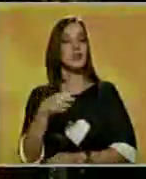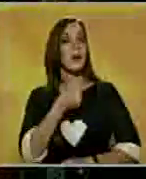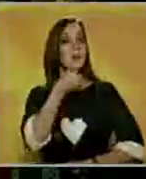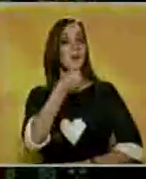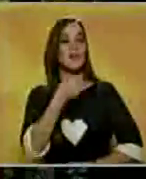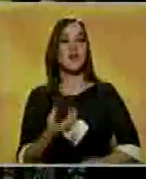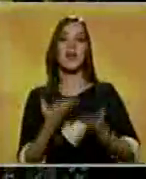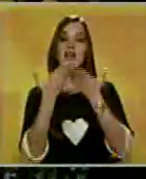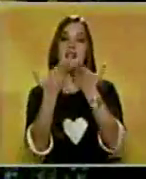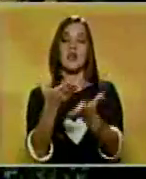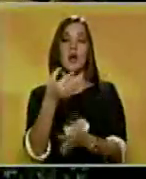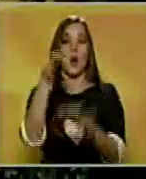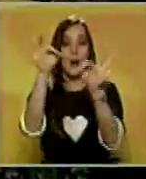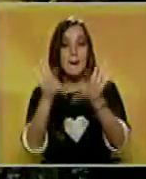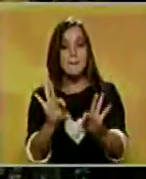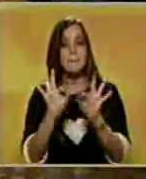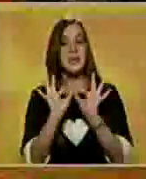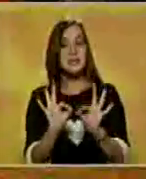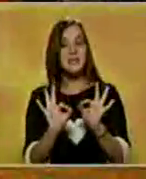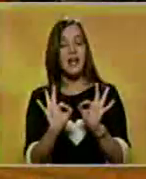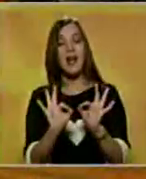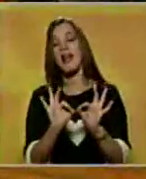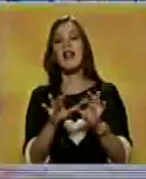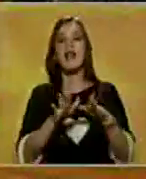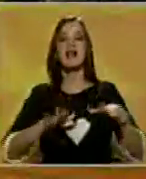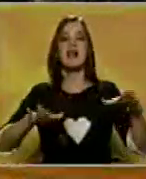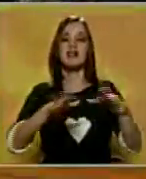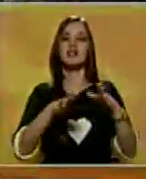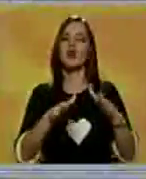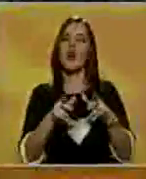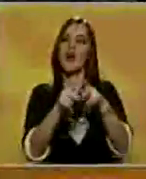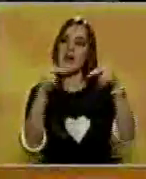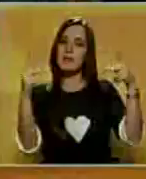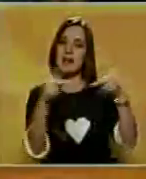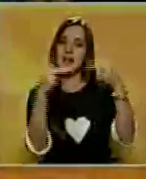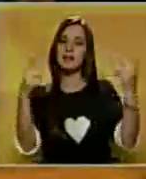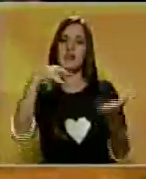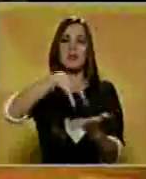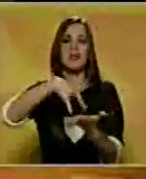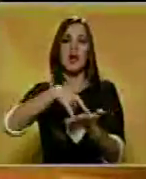un premio especial al staff del diario El Carabobeño por su constancia en la labor informativa.